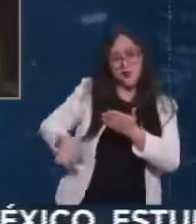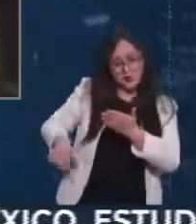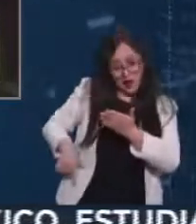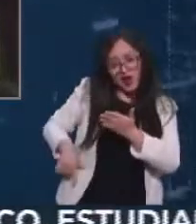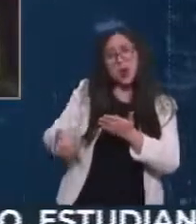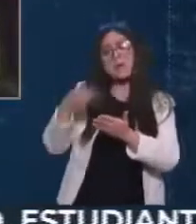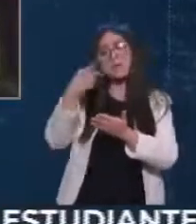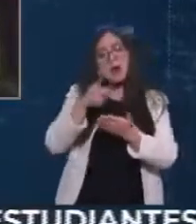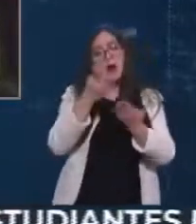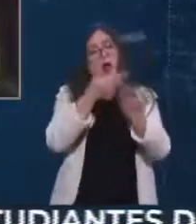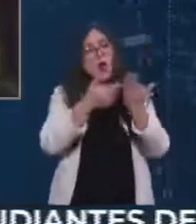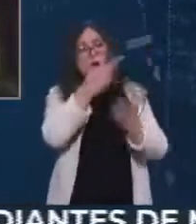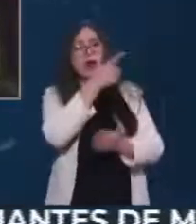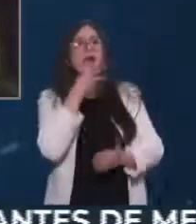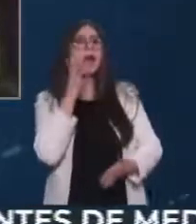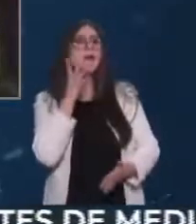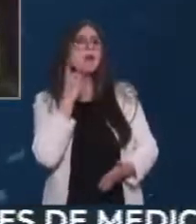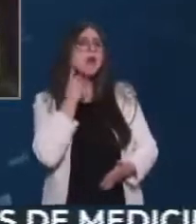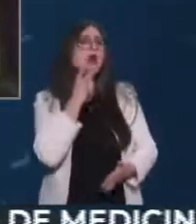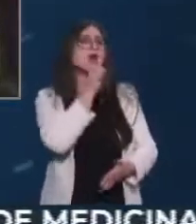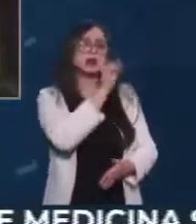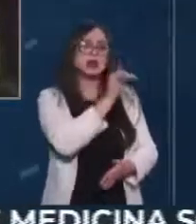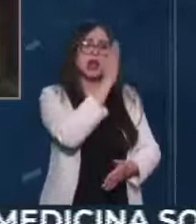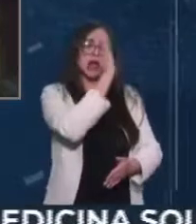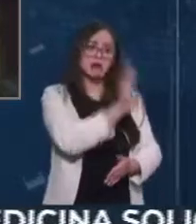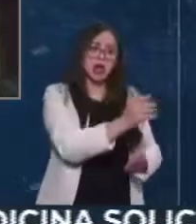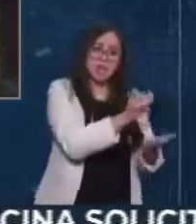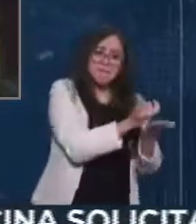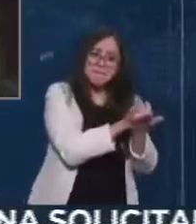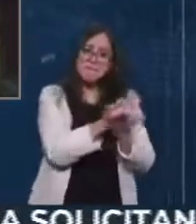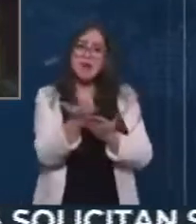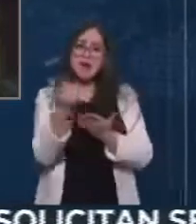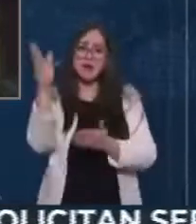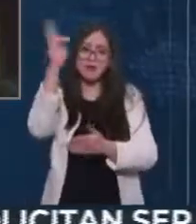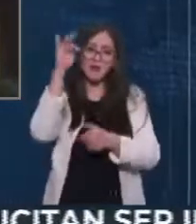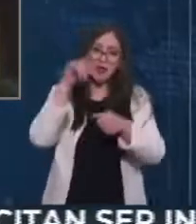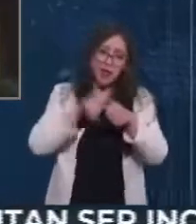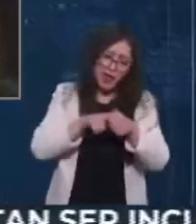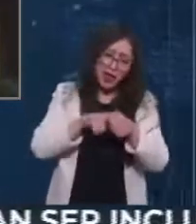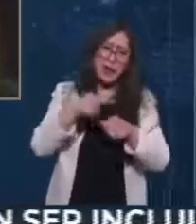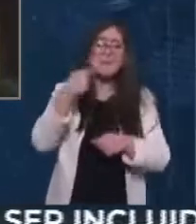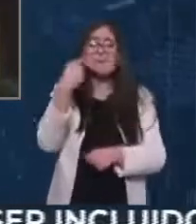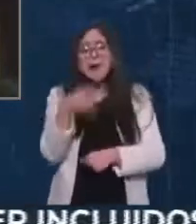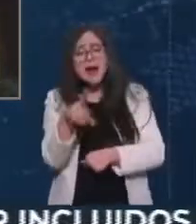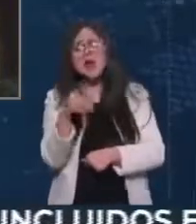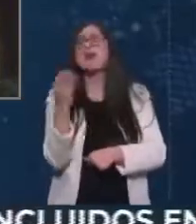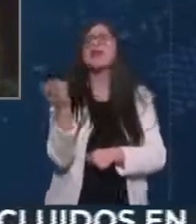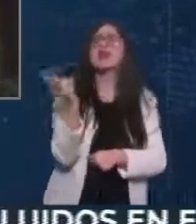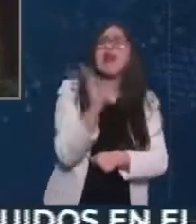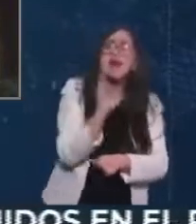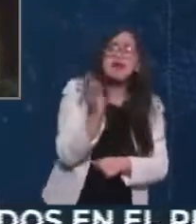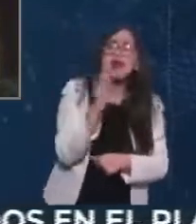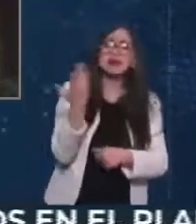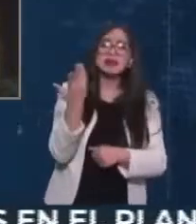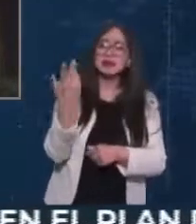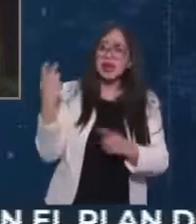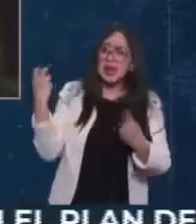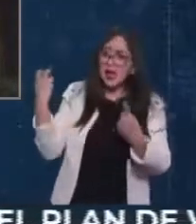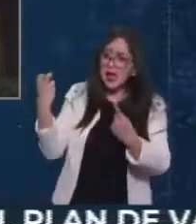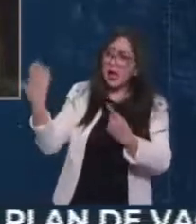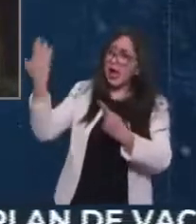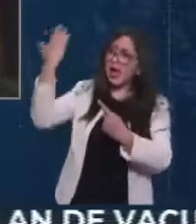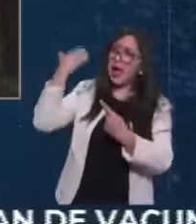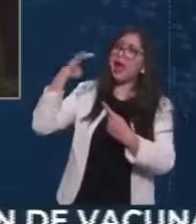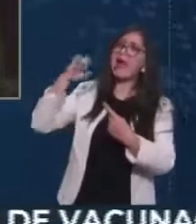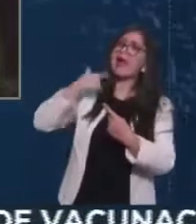nueva legislatura. Entonces, quiere decir que todavía puede ser que haya acarreado ciertas inercias de la administración